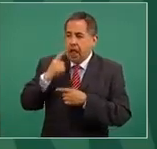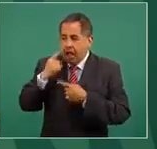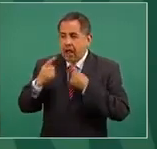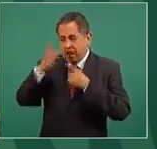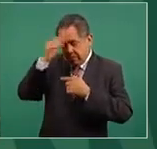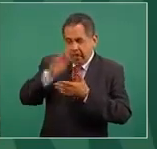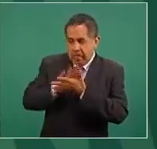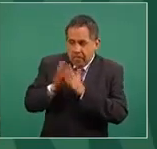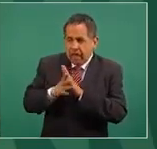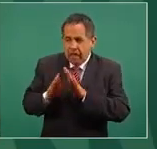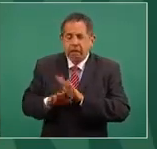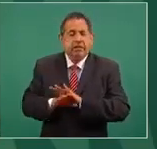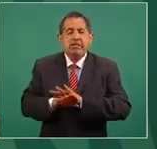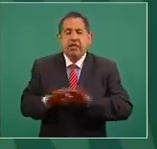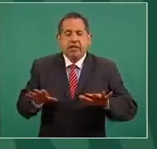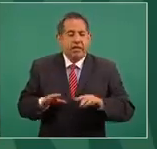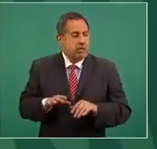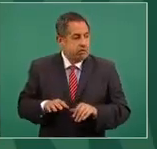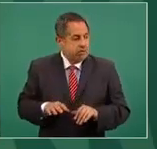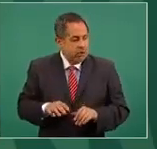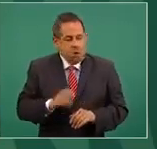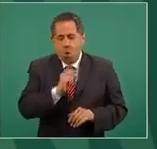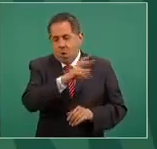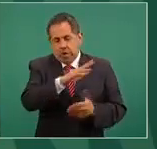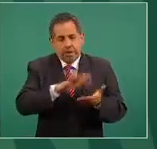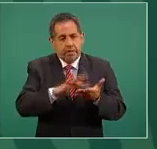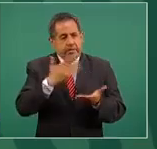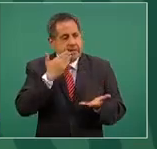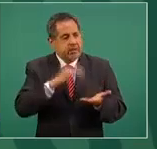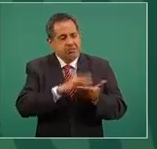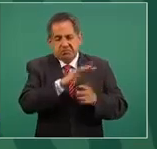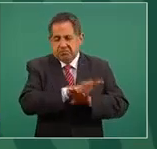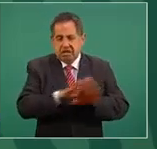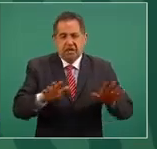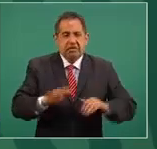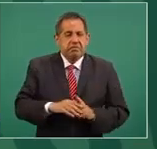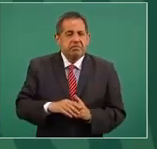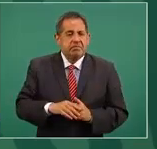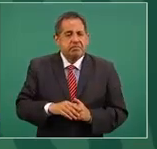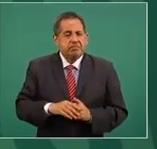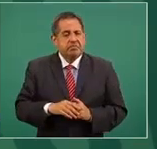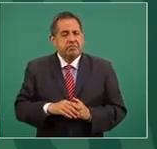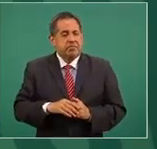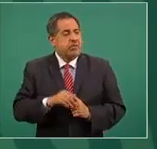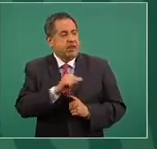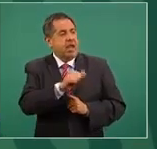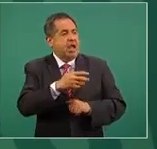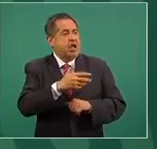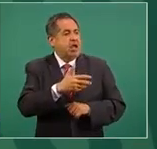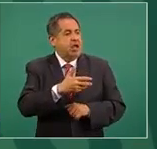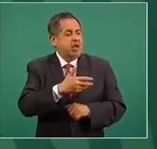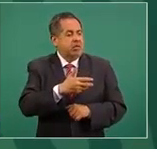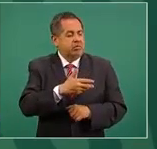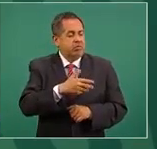Eso se lo agradecemos. Agradecemos gobierno del presidente Trump,